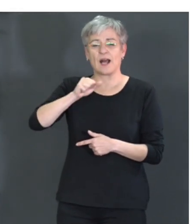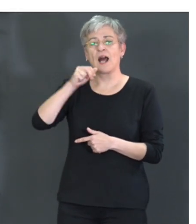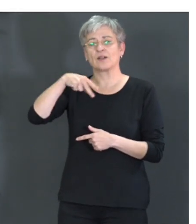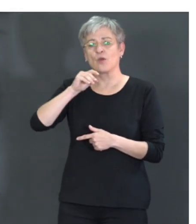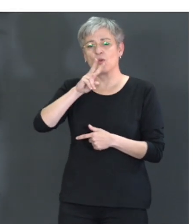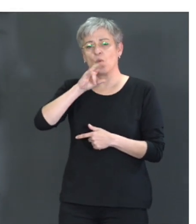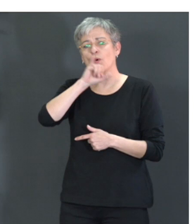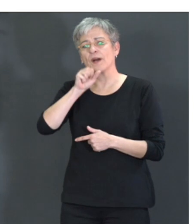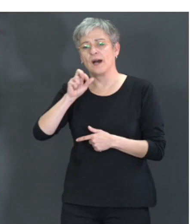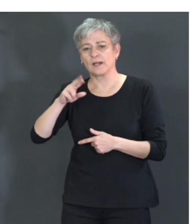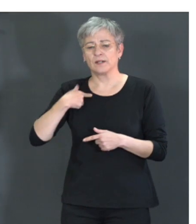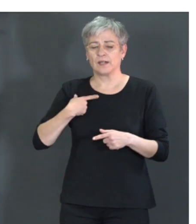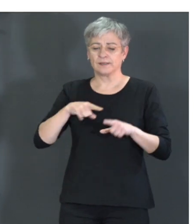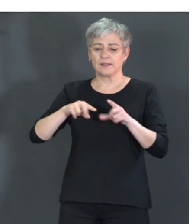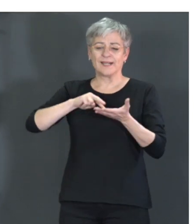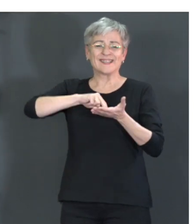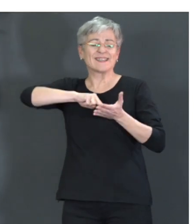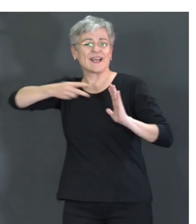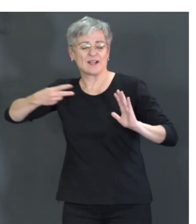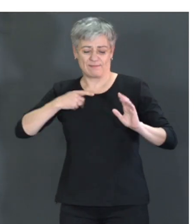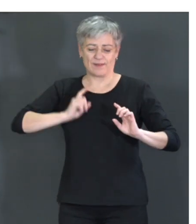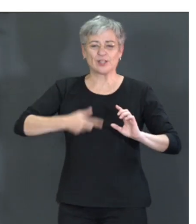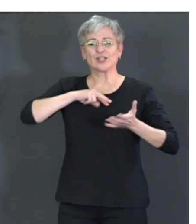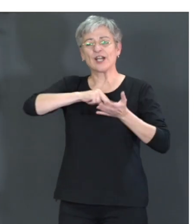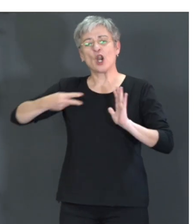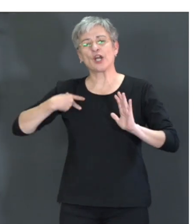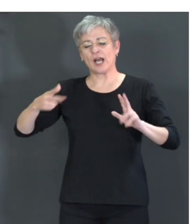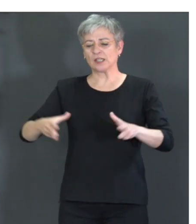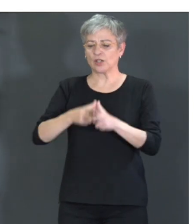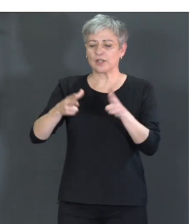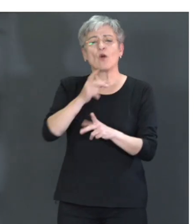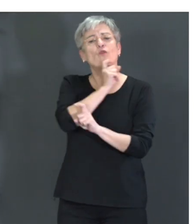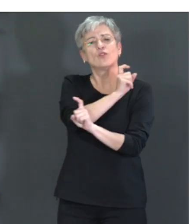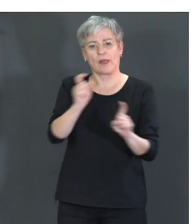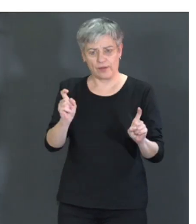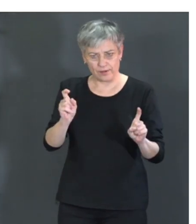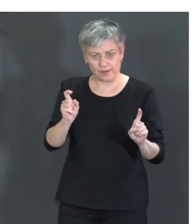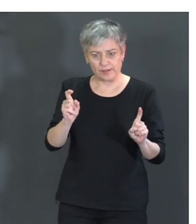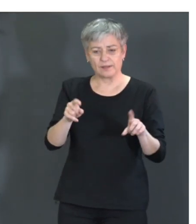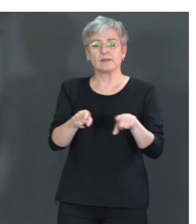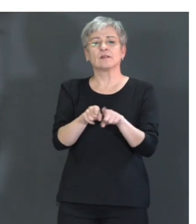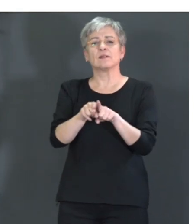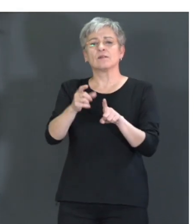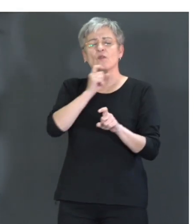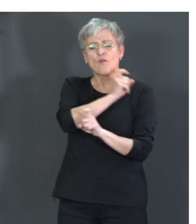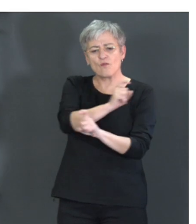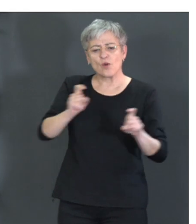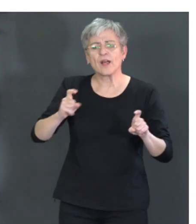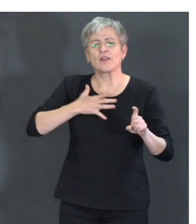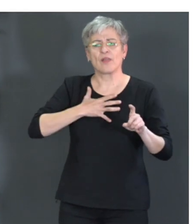de la Fundación Tecnologías Sociales, que es una fundación constituida por Cruz Roja Española y Fundación